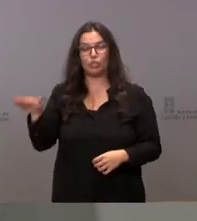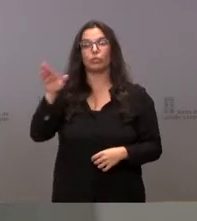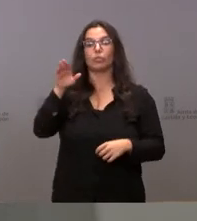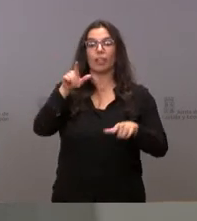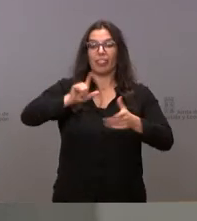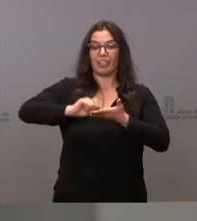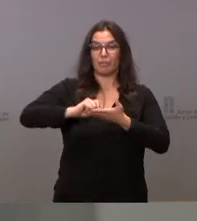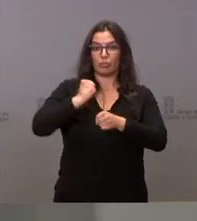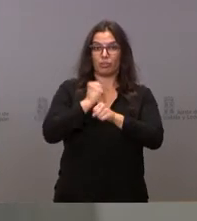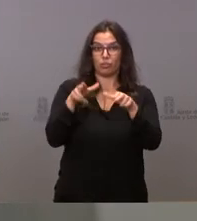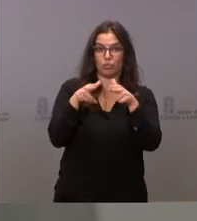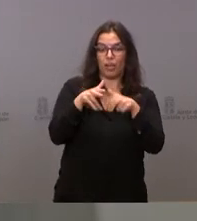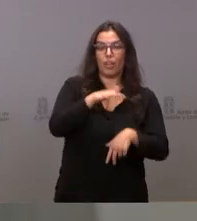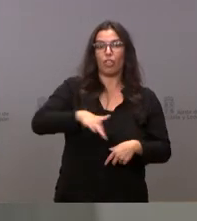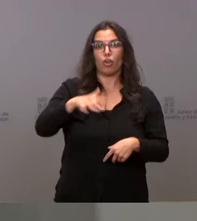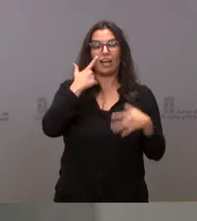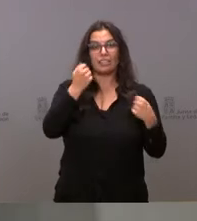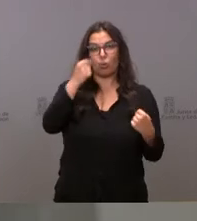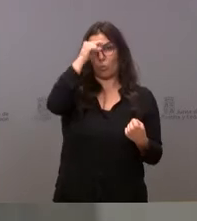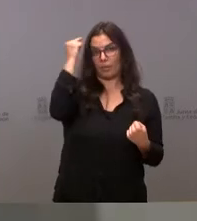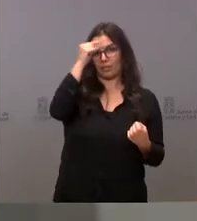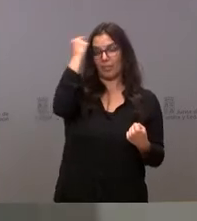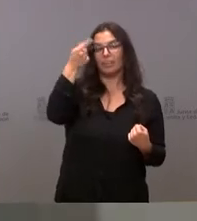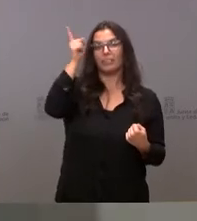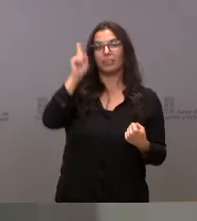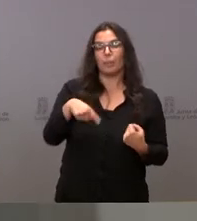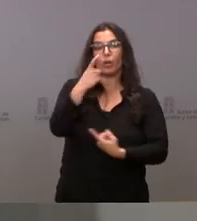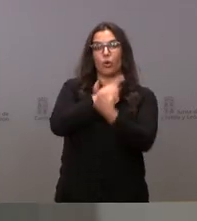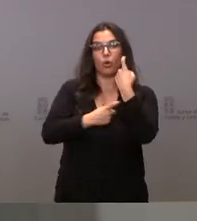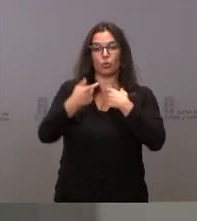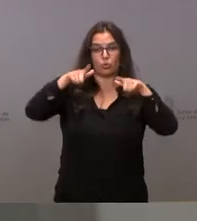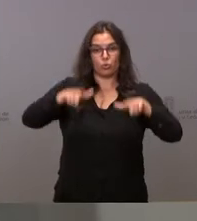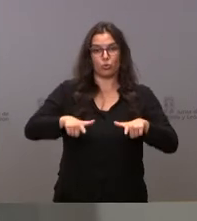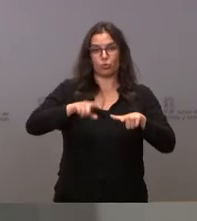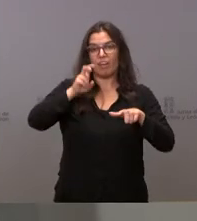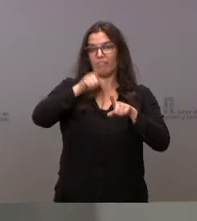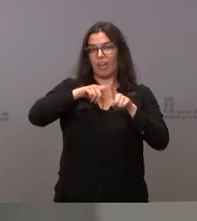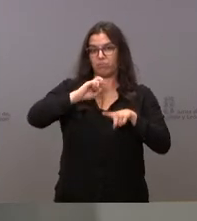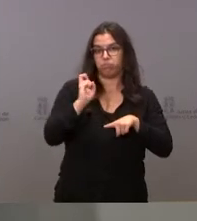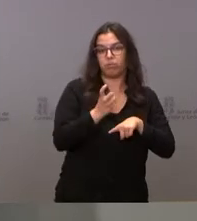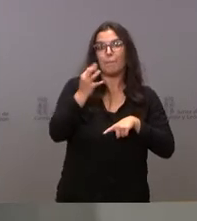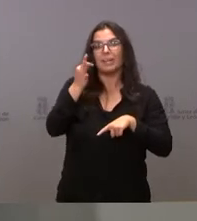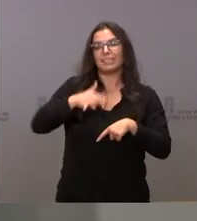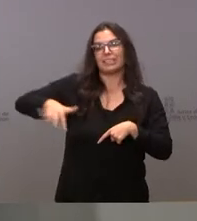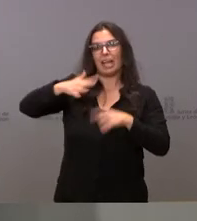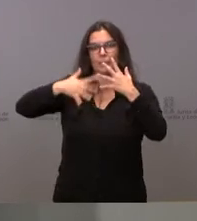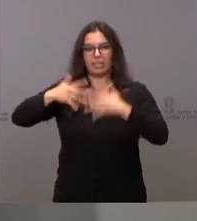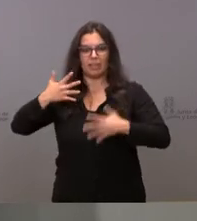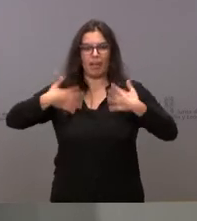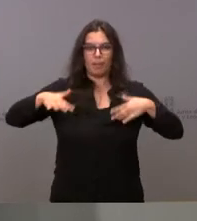de trabajador social, una zona de salud mental, una consulta polivalente, más el área administrativa, vestuarios y